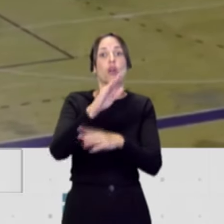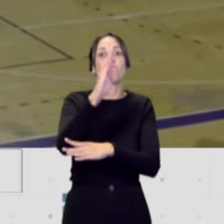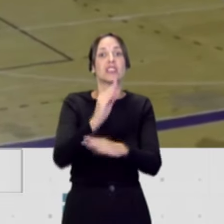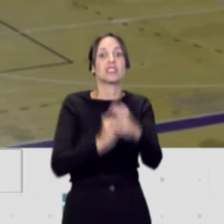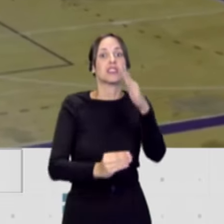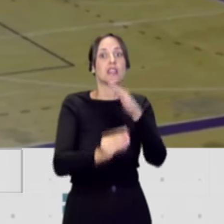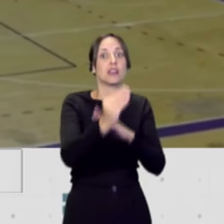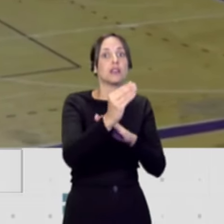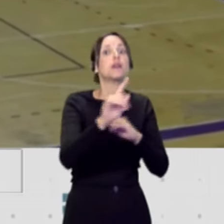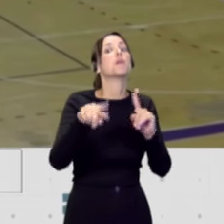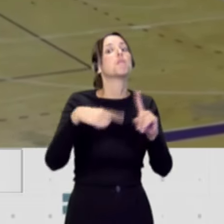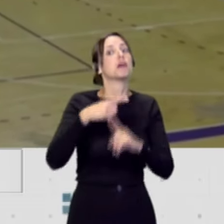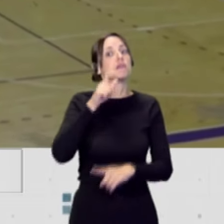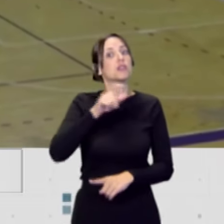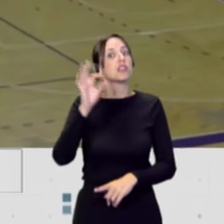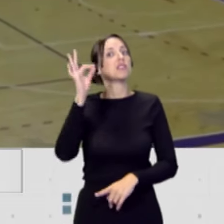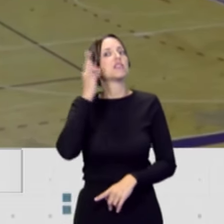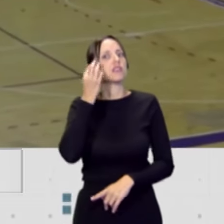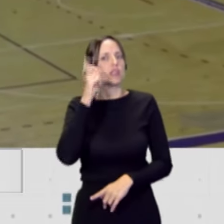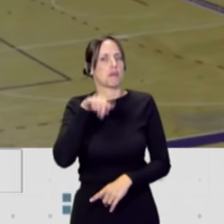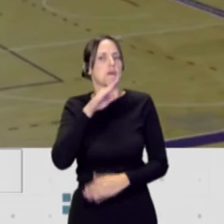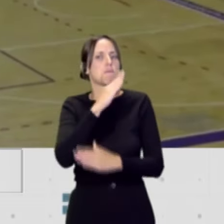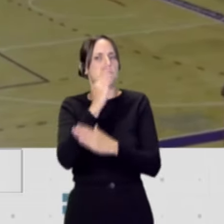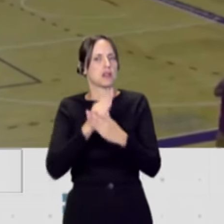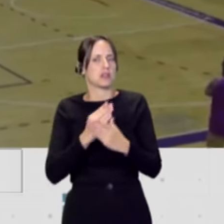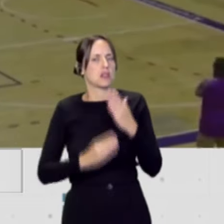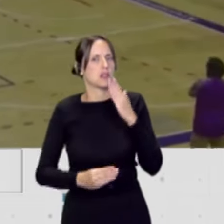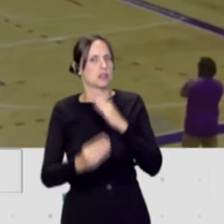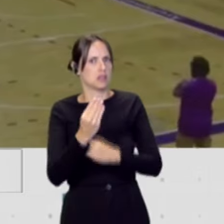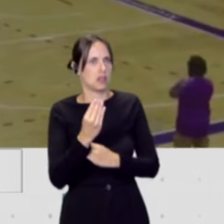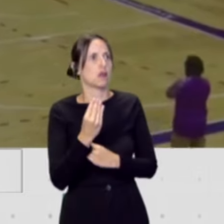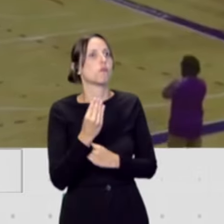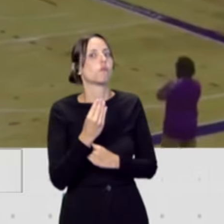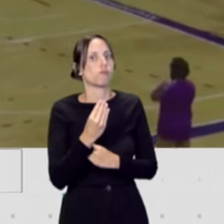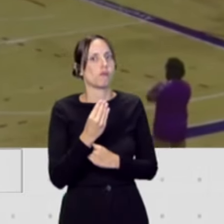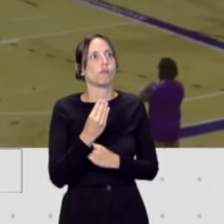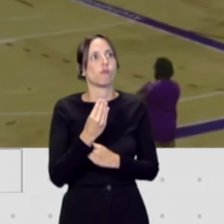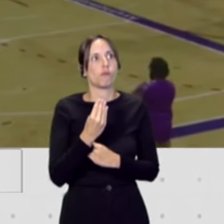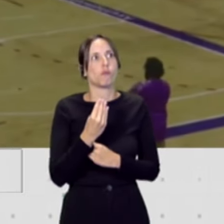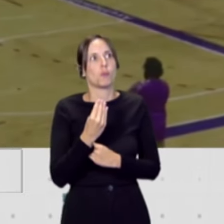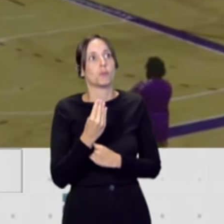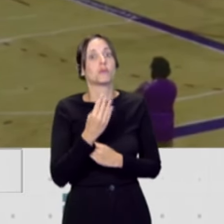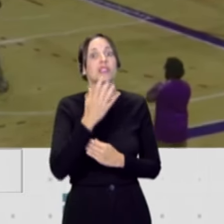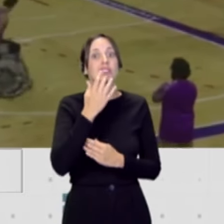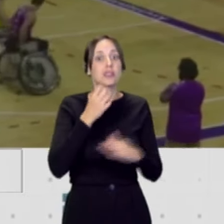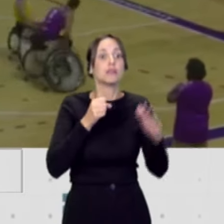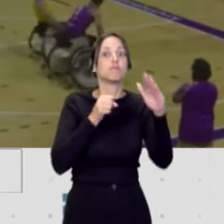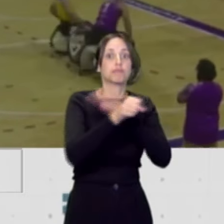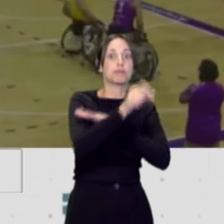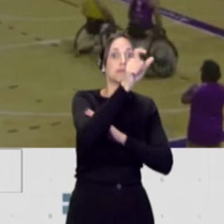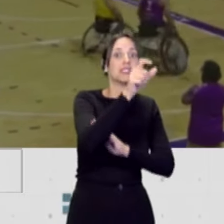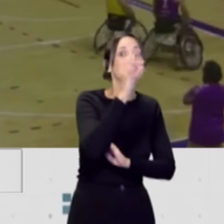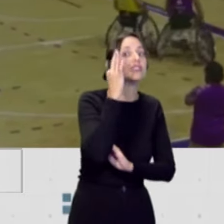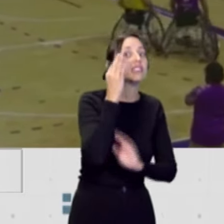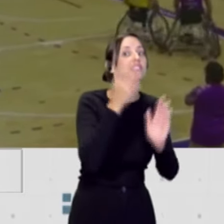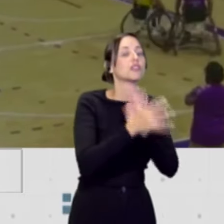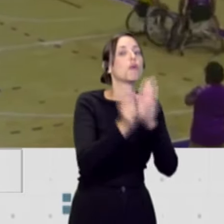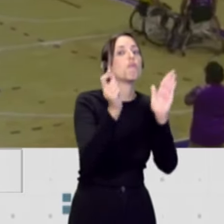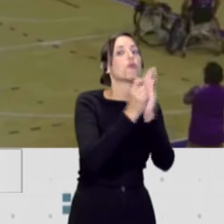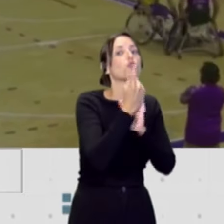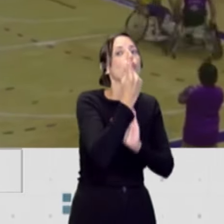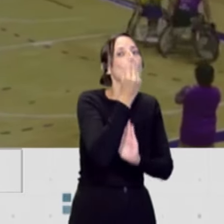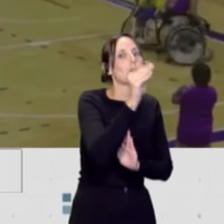también brasileñas que son los que le dan la puntuación al meter, la chica tiene un punto más. Entonces ahí está el poderoso Diego de